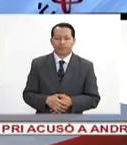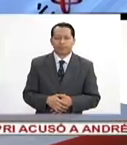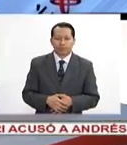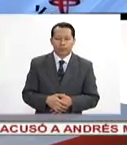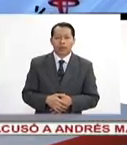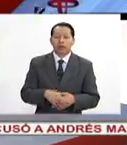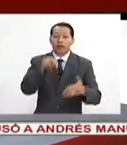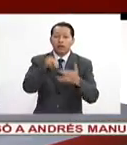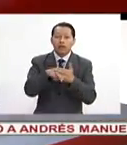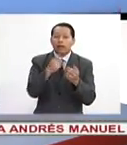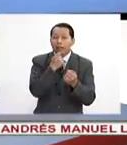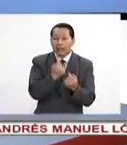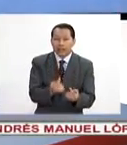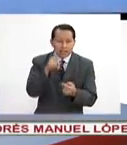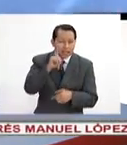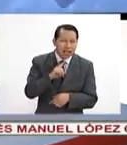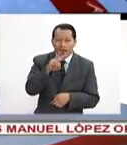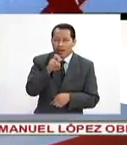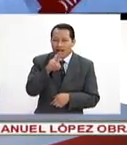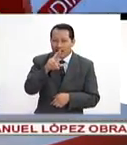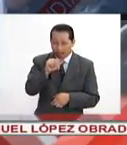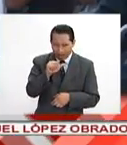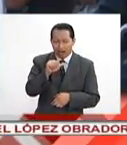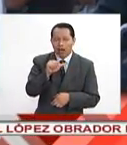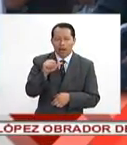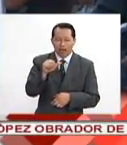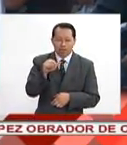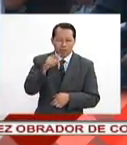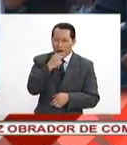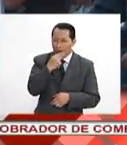El homicida de la niña Valeria José Octavio